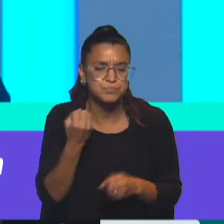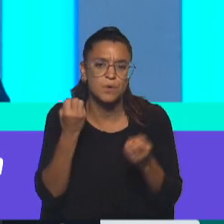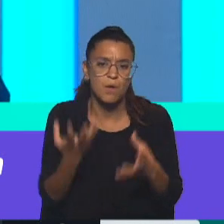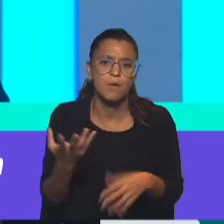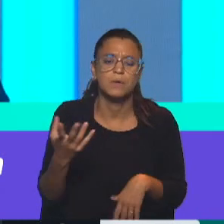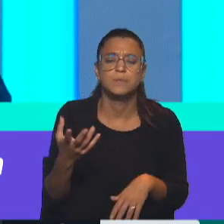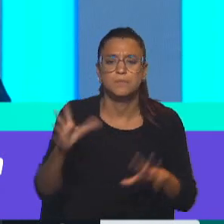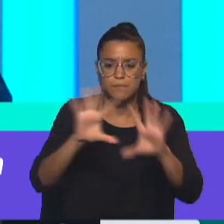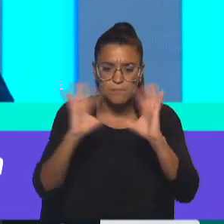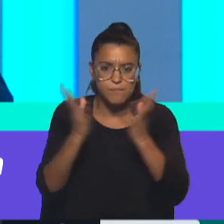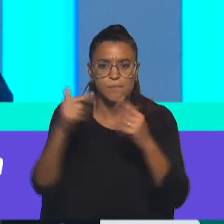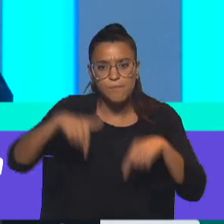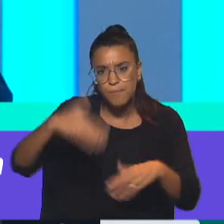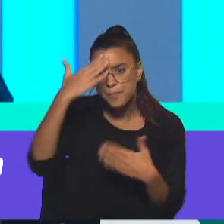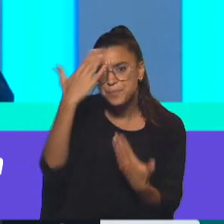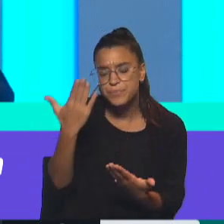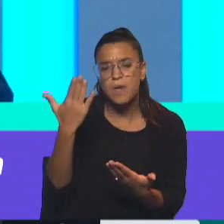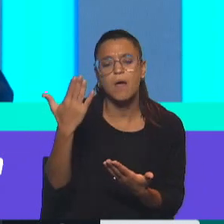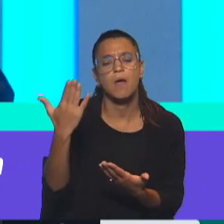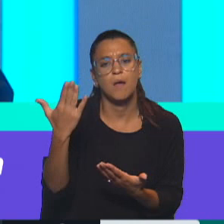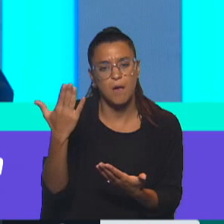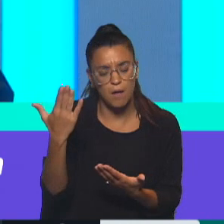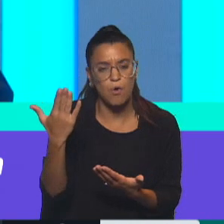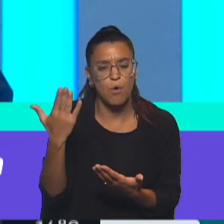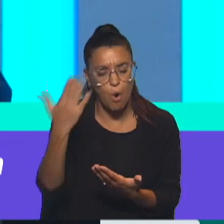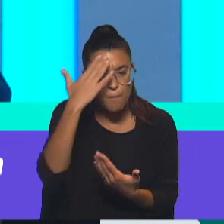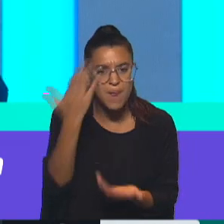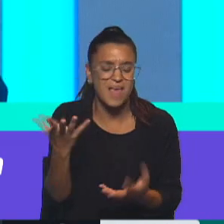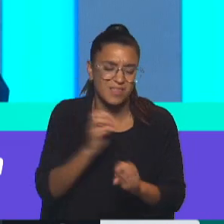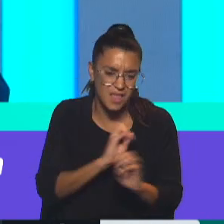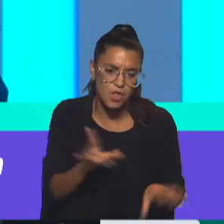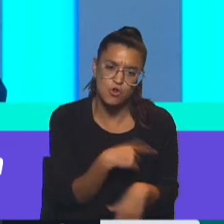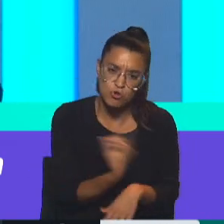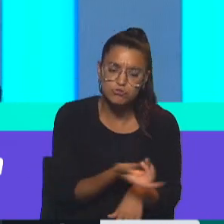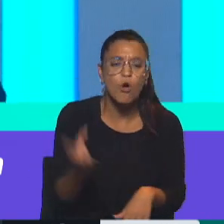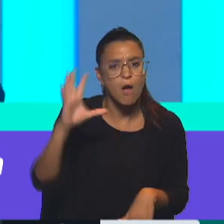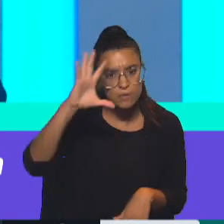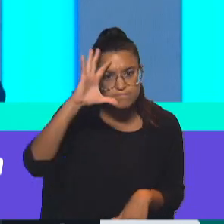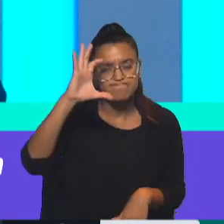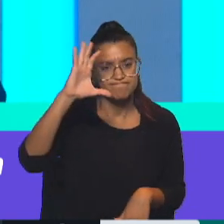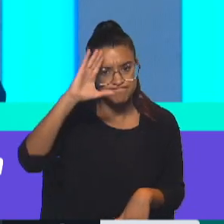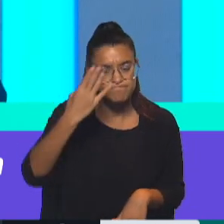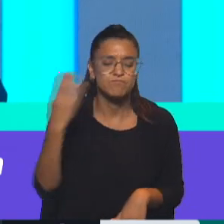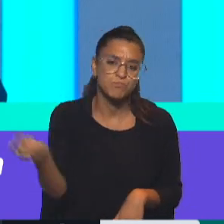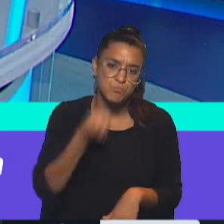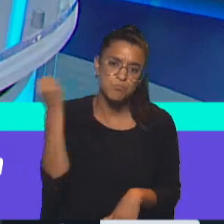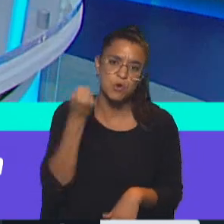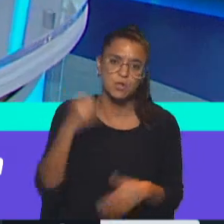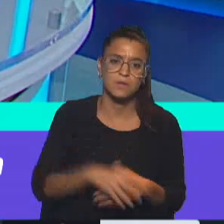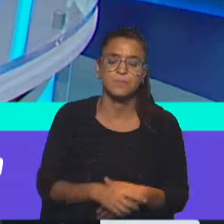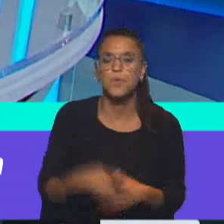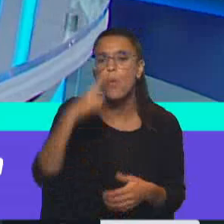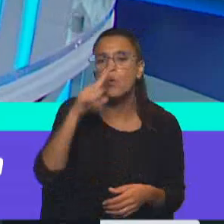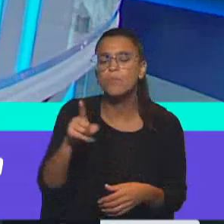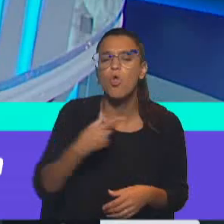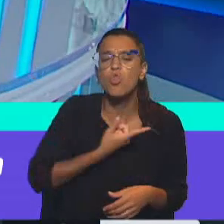el mundo hoy recuerda esta tragedia y nosotros acompañar este recordatorio es fundamental para nuestra misión. Por último,